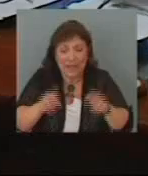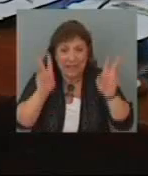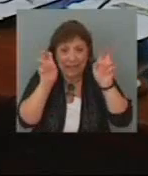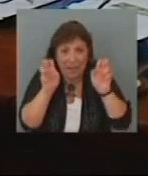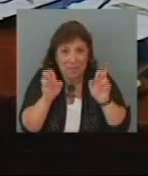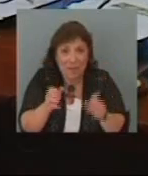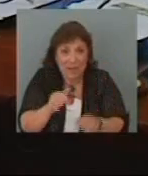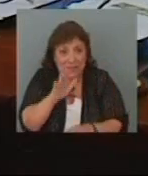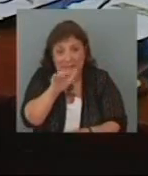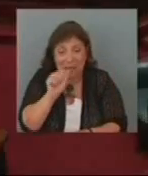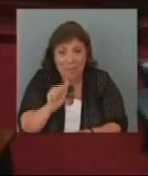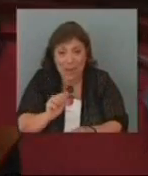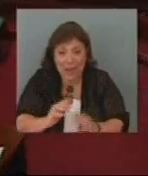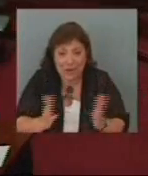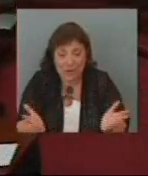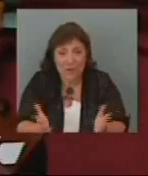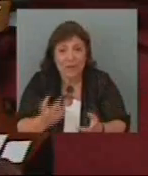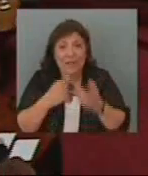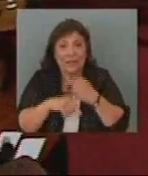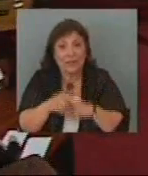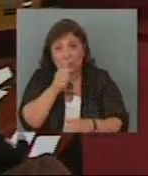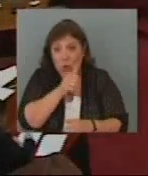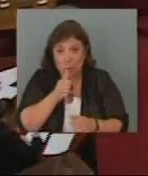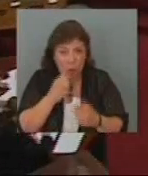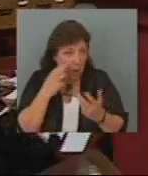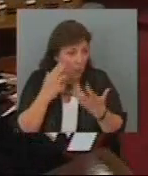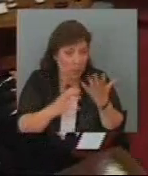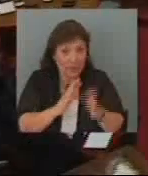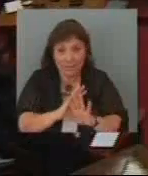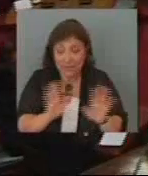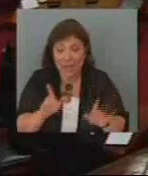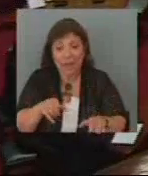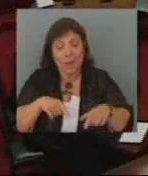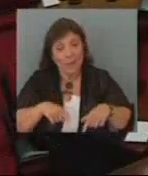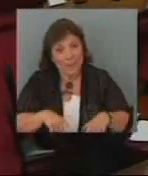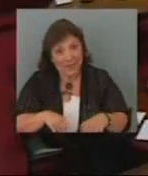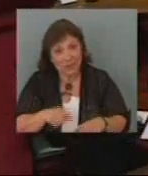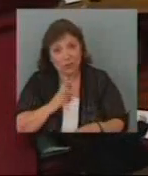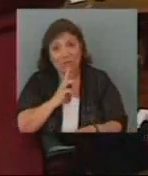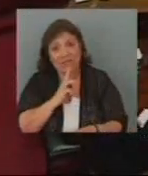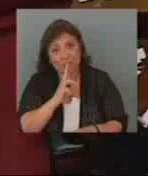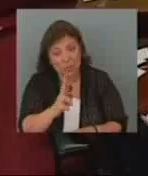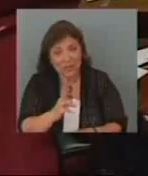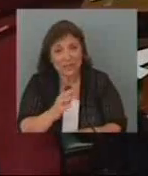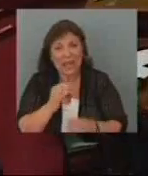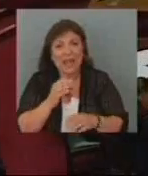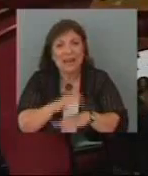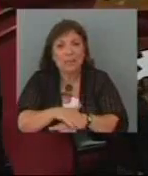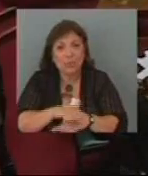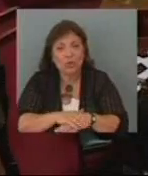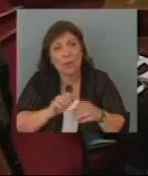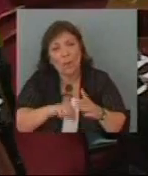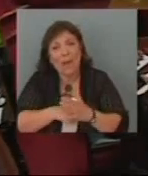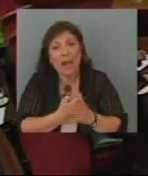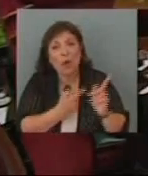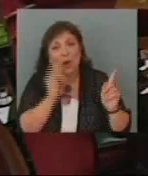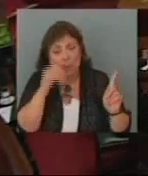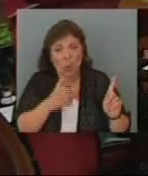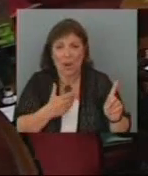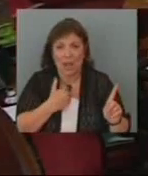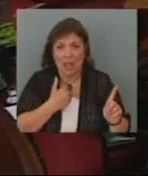cual fue convocada la interpelación. Solucionado este escollo, fueron los ministros quienes respondieron por la responsabilidad del Banco República.